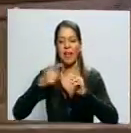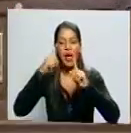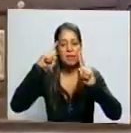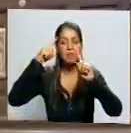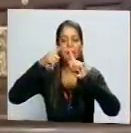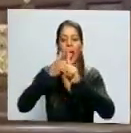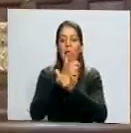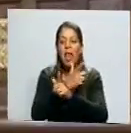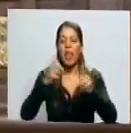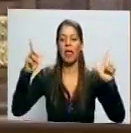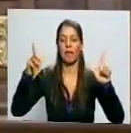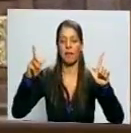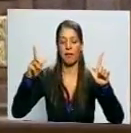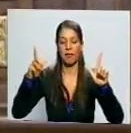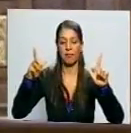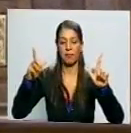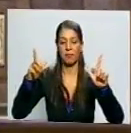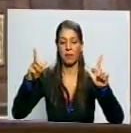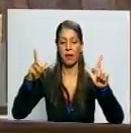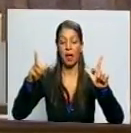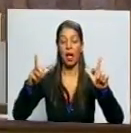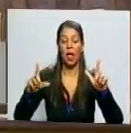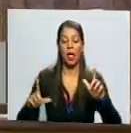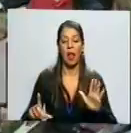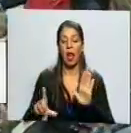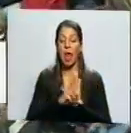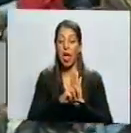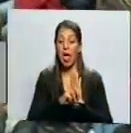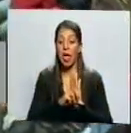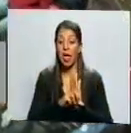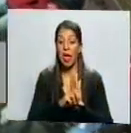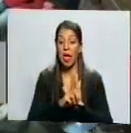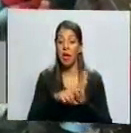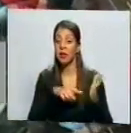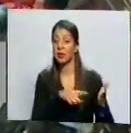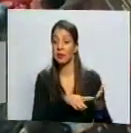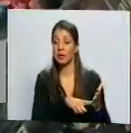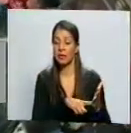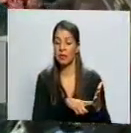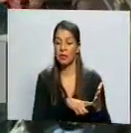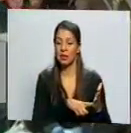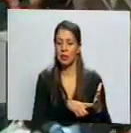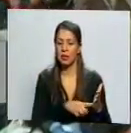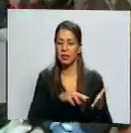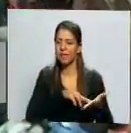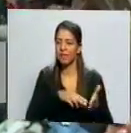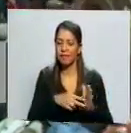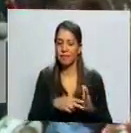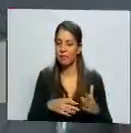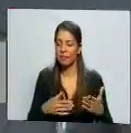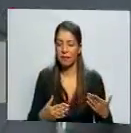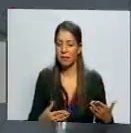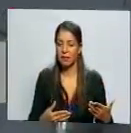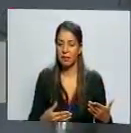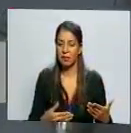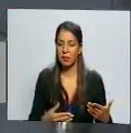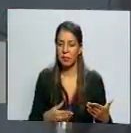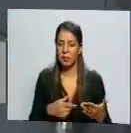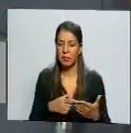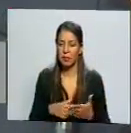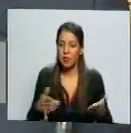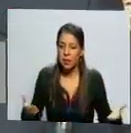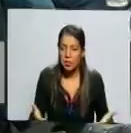liberadora. Es una ley que, además de ello, establece